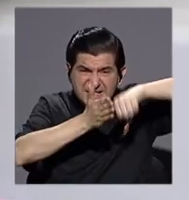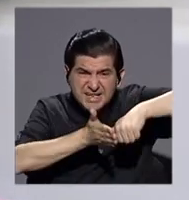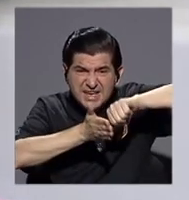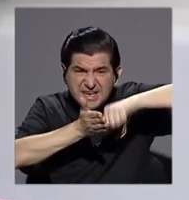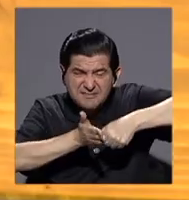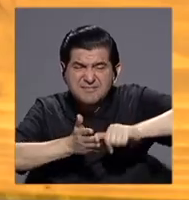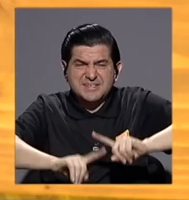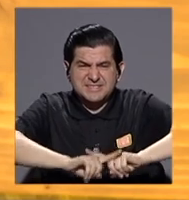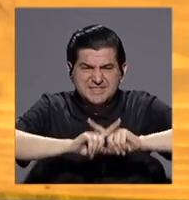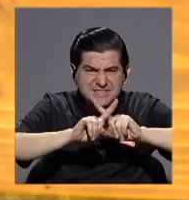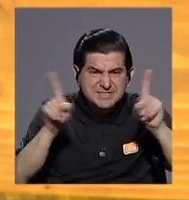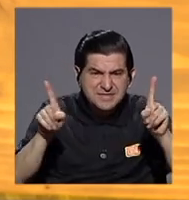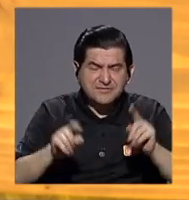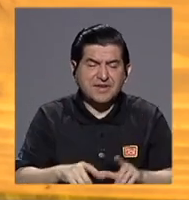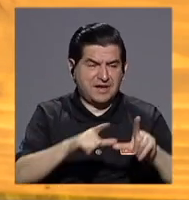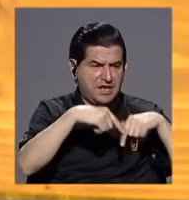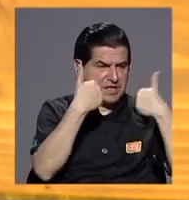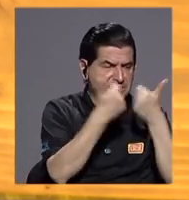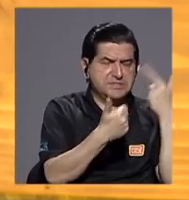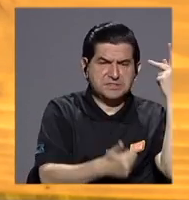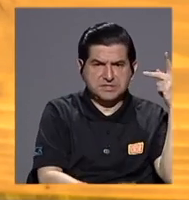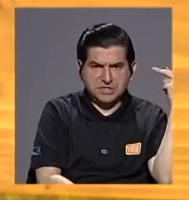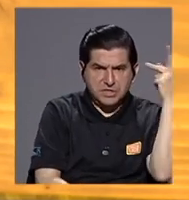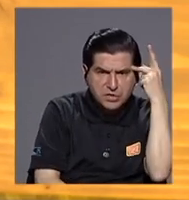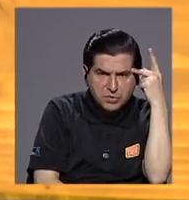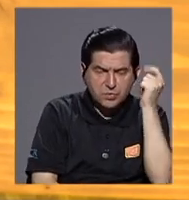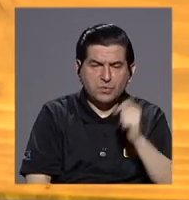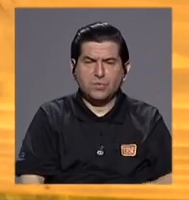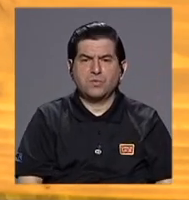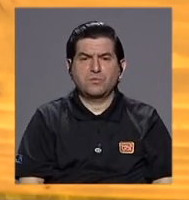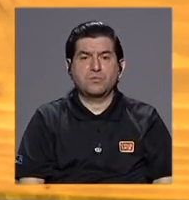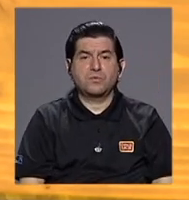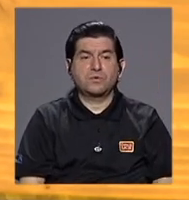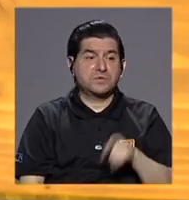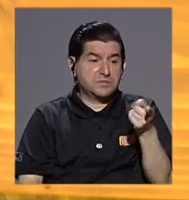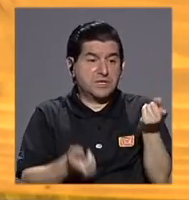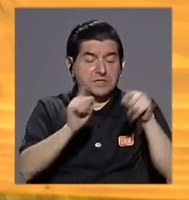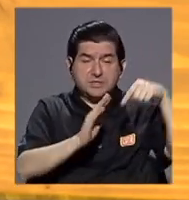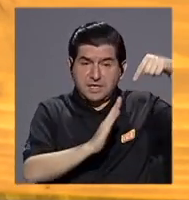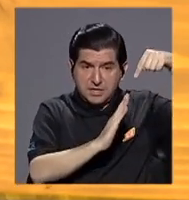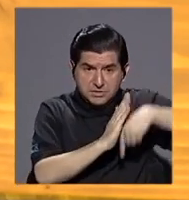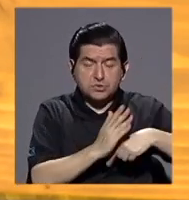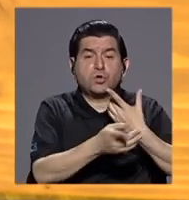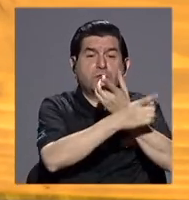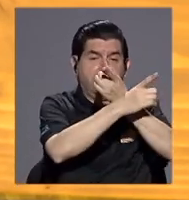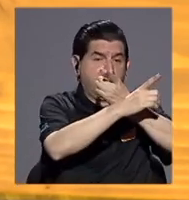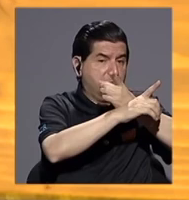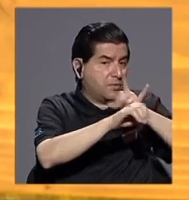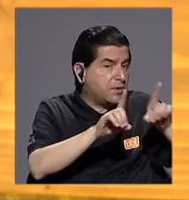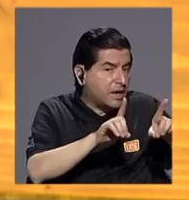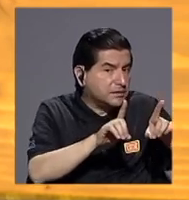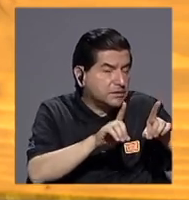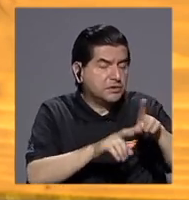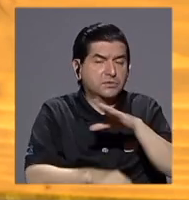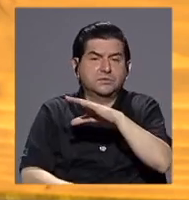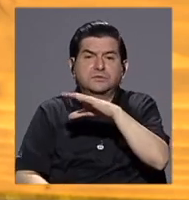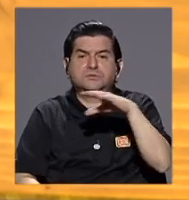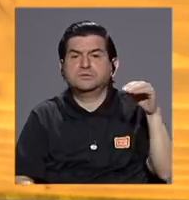las diferencias entre grupos políticos que son, en el fondo, democráticos y